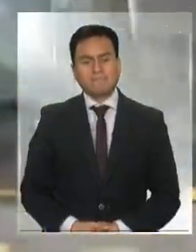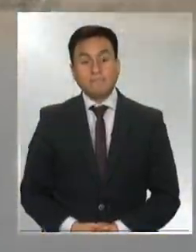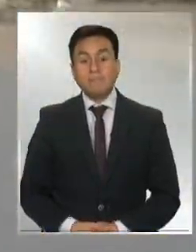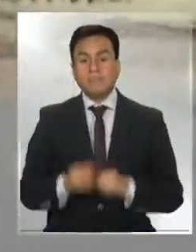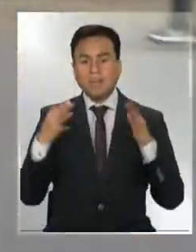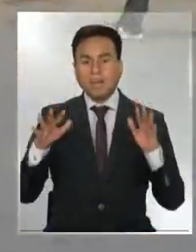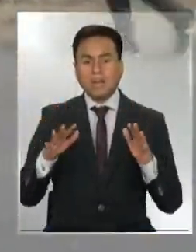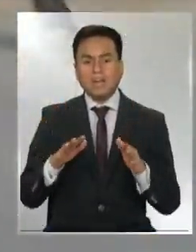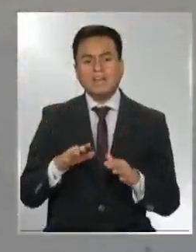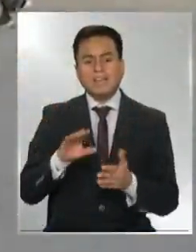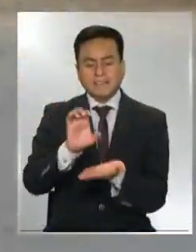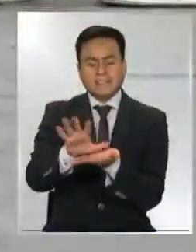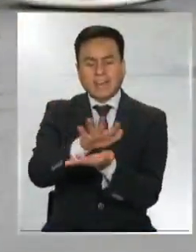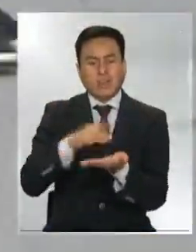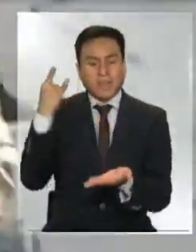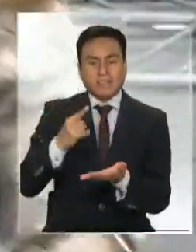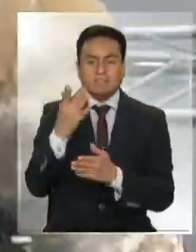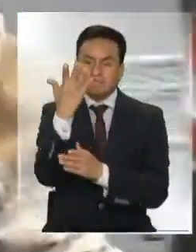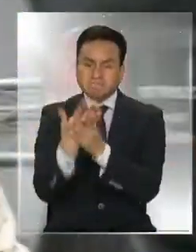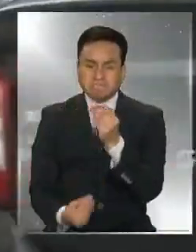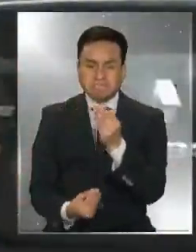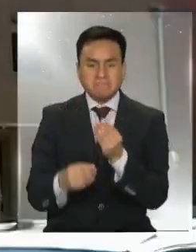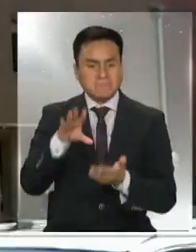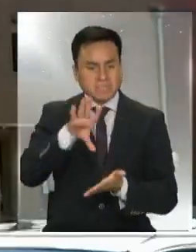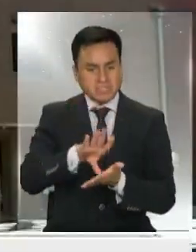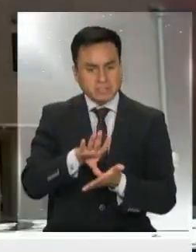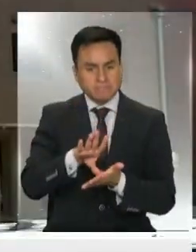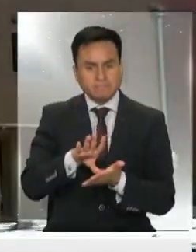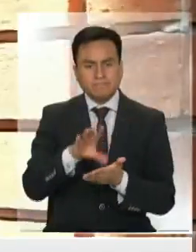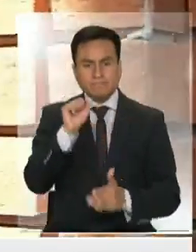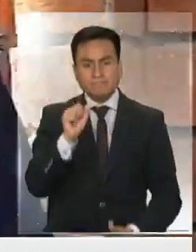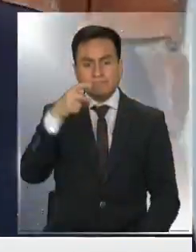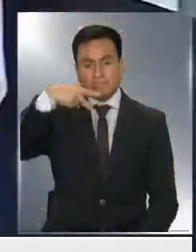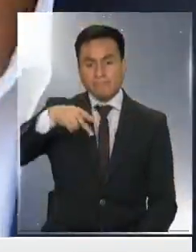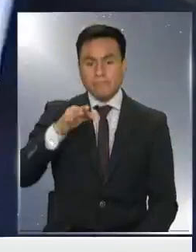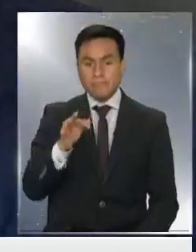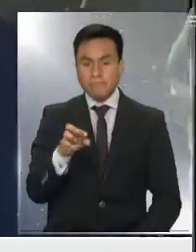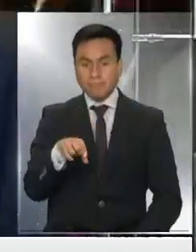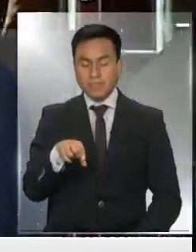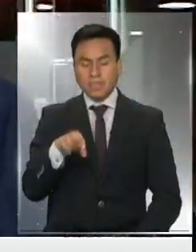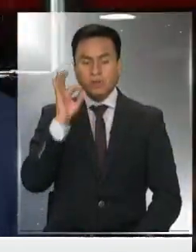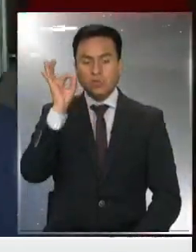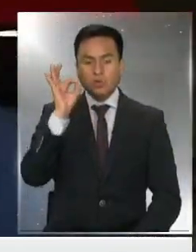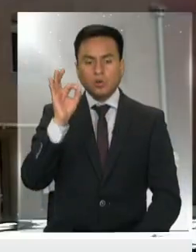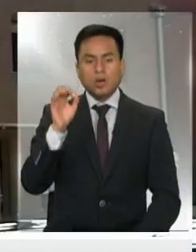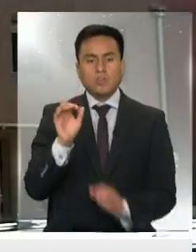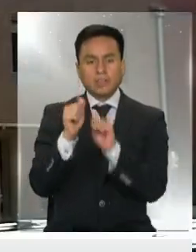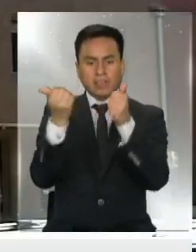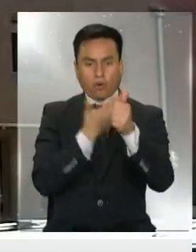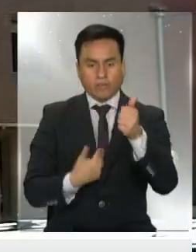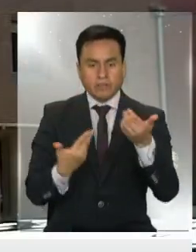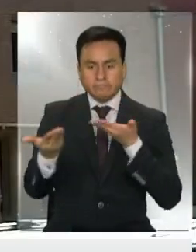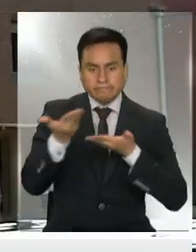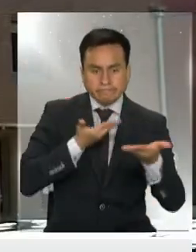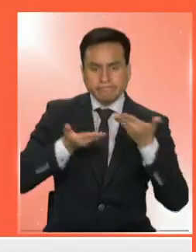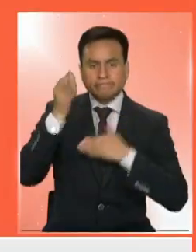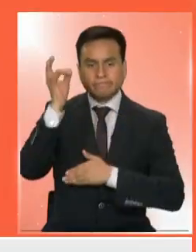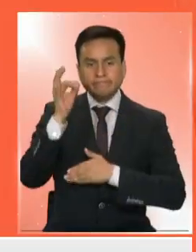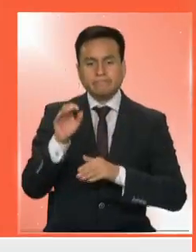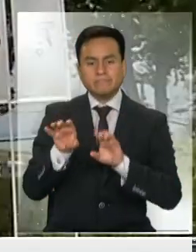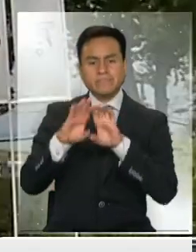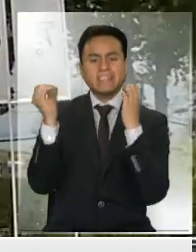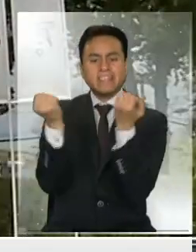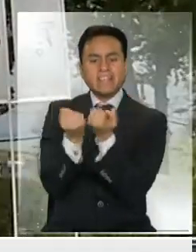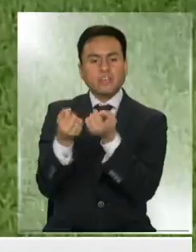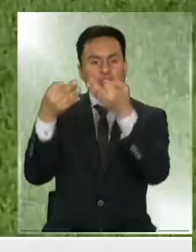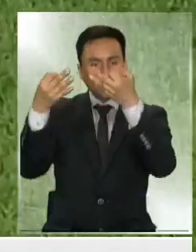Tras levantarse el estado de emergencia en nuestro país, la ANFP se reunió con autoridades del gobierno, Estadio Seguro